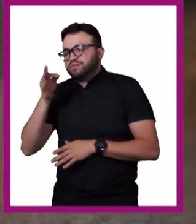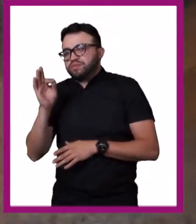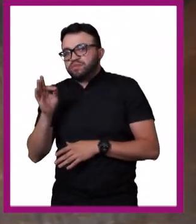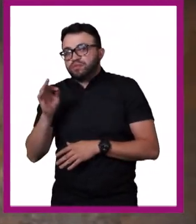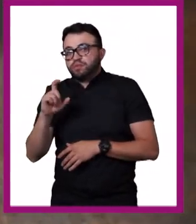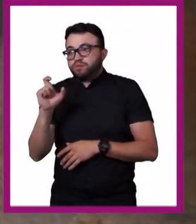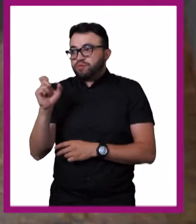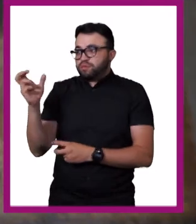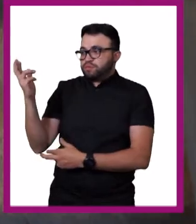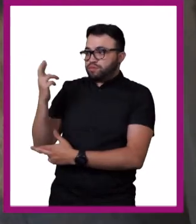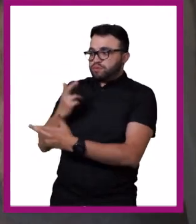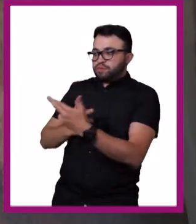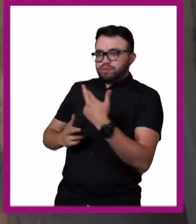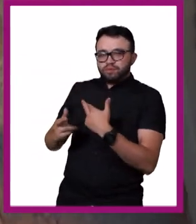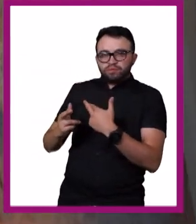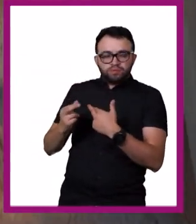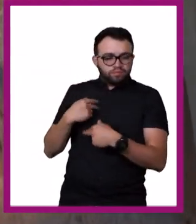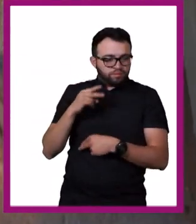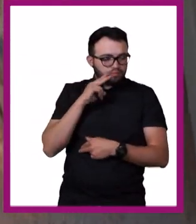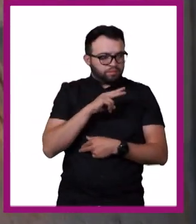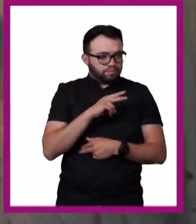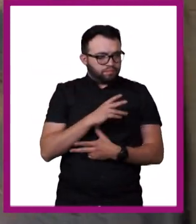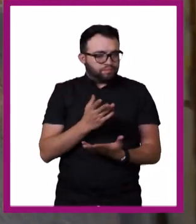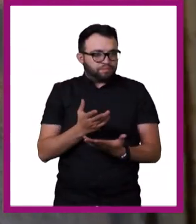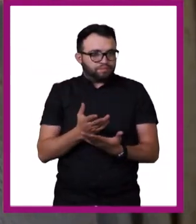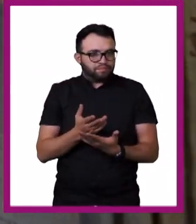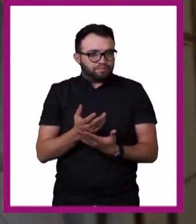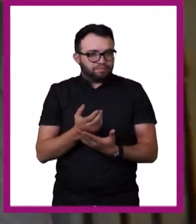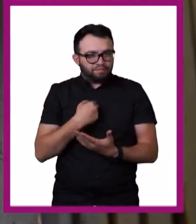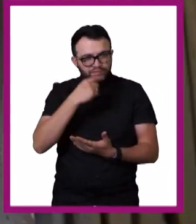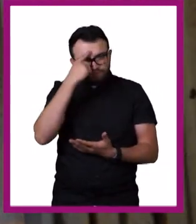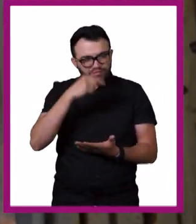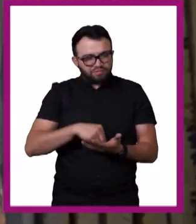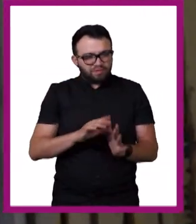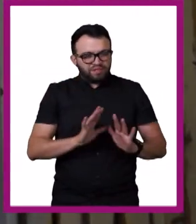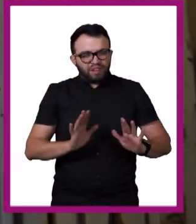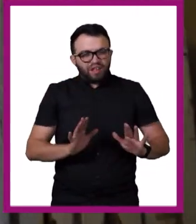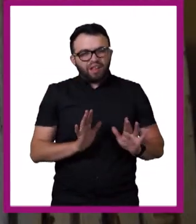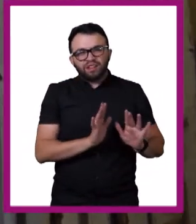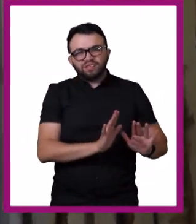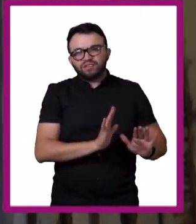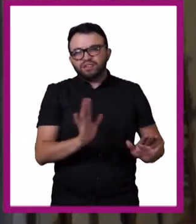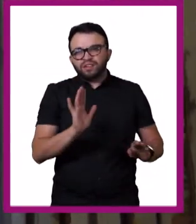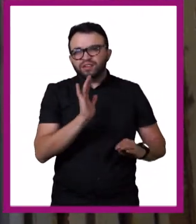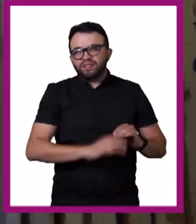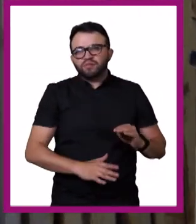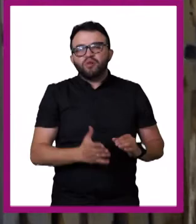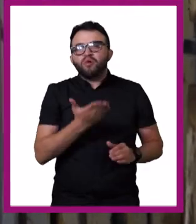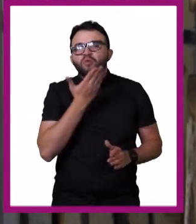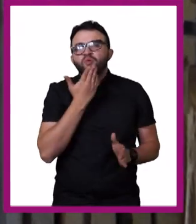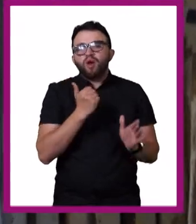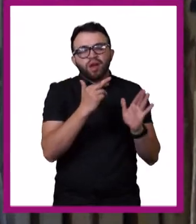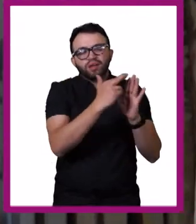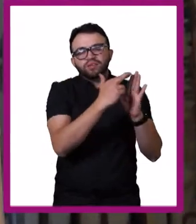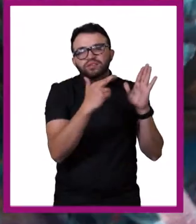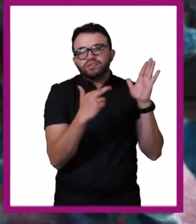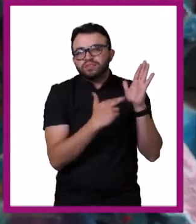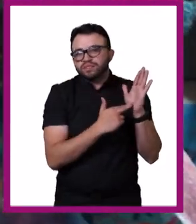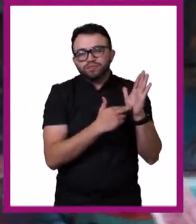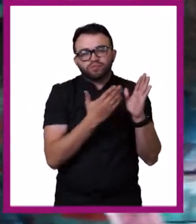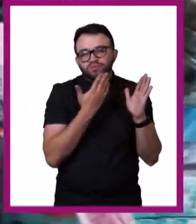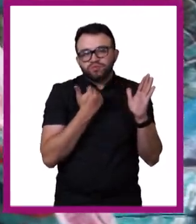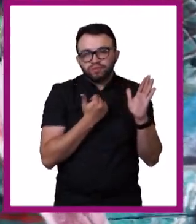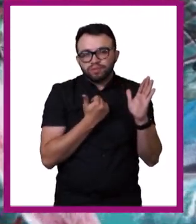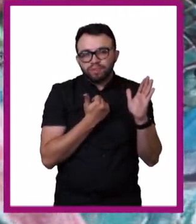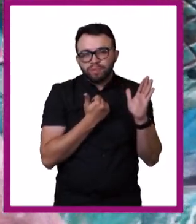regresa uno, ve uno el cuadro acabado. Son cosas que suceden, no hay reglas en ese sentido, no hay una